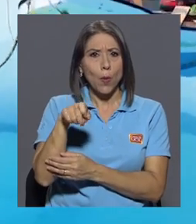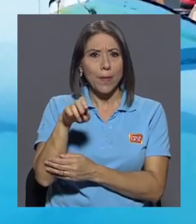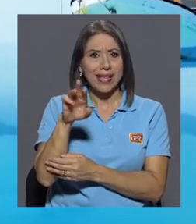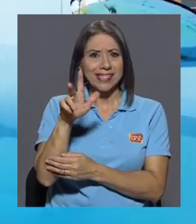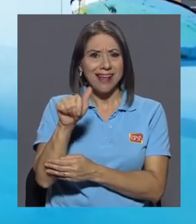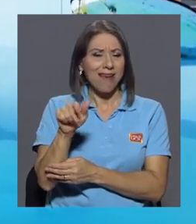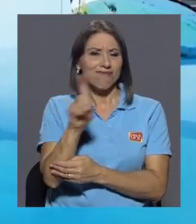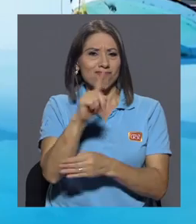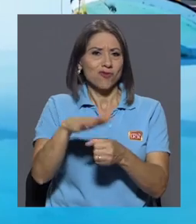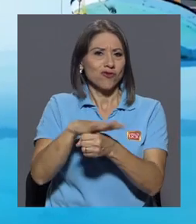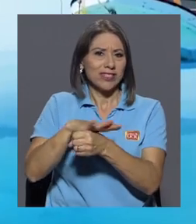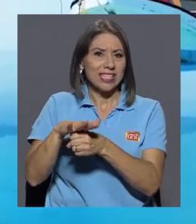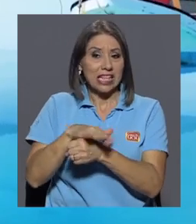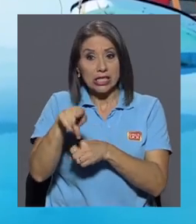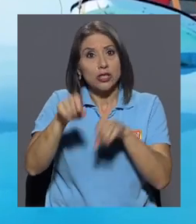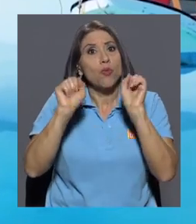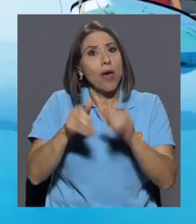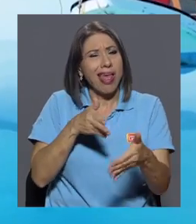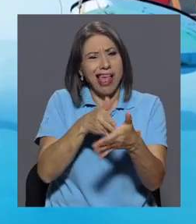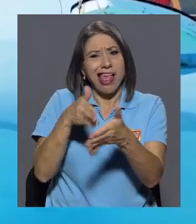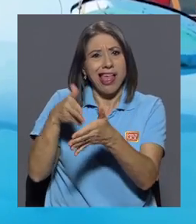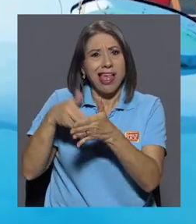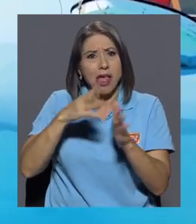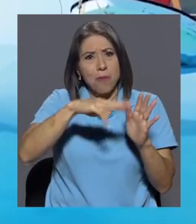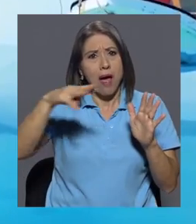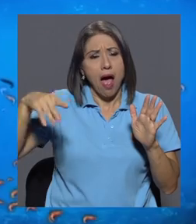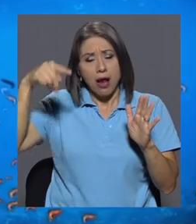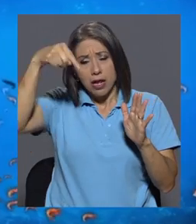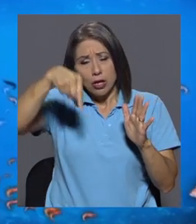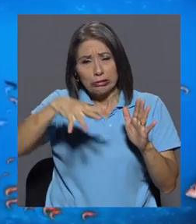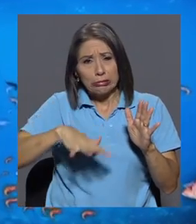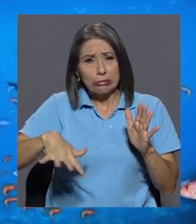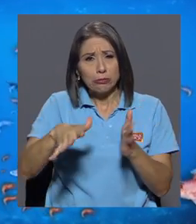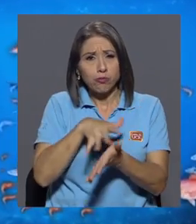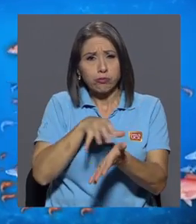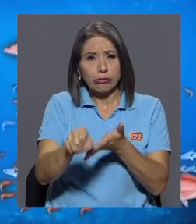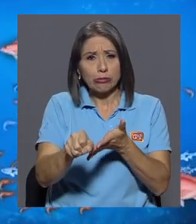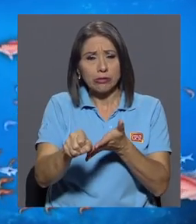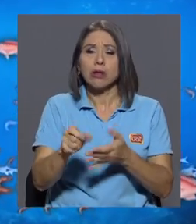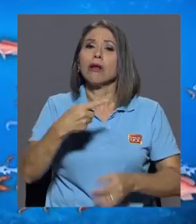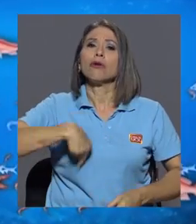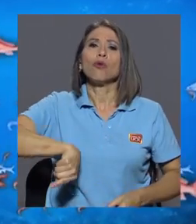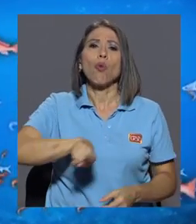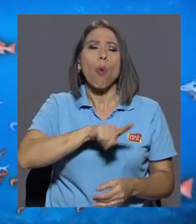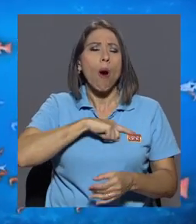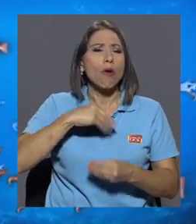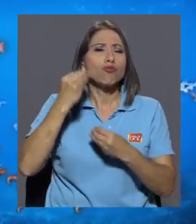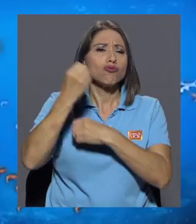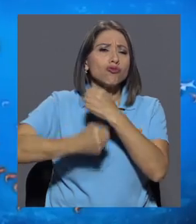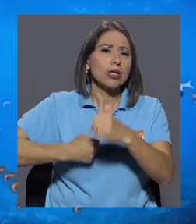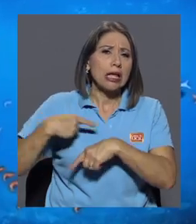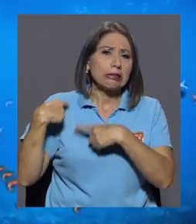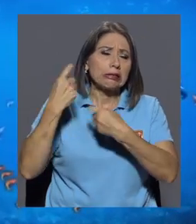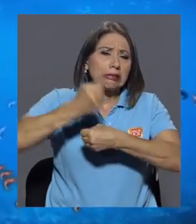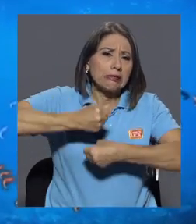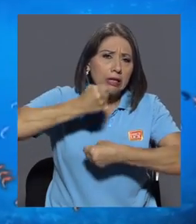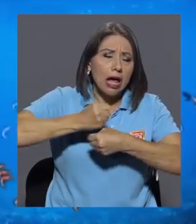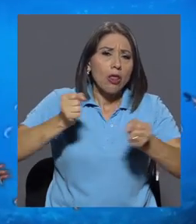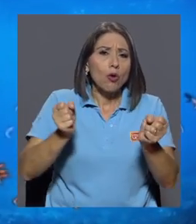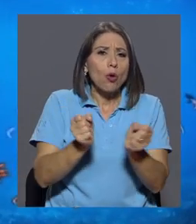tipo de pesca podría resultar dañina para los ecosistemas marinos. Nosotros hemos trabajado muchos años en pesca de